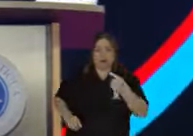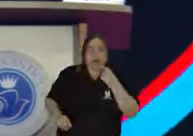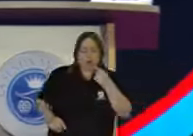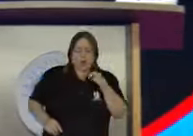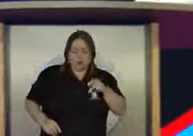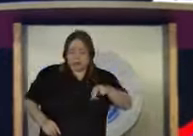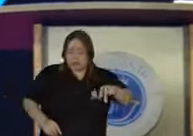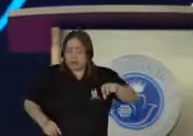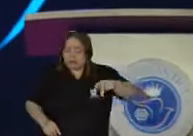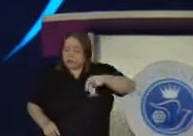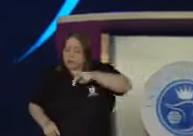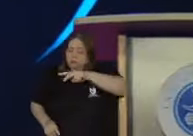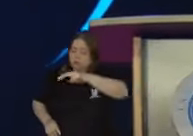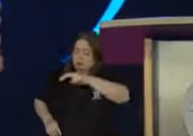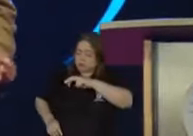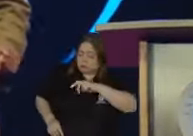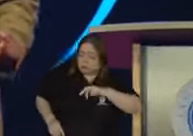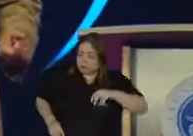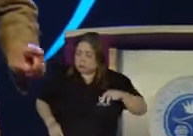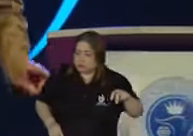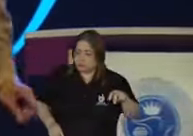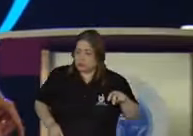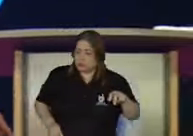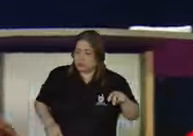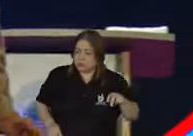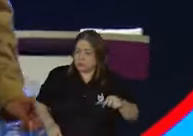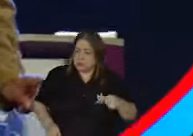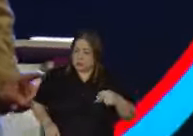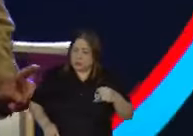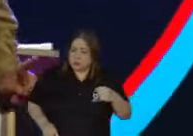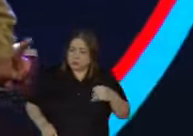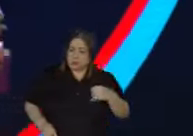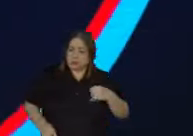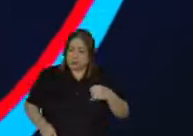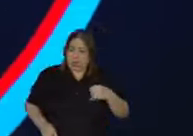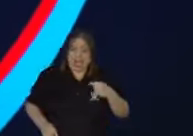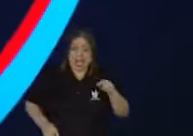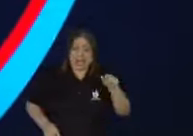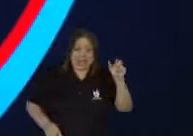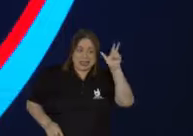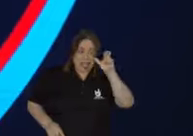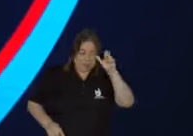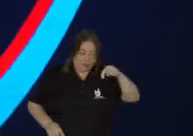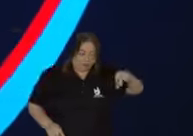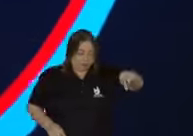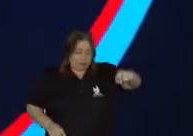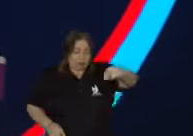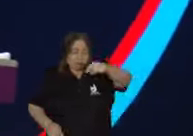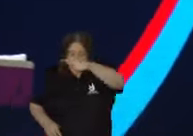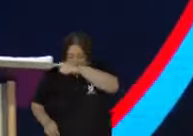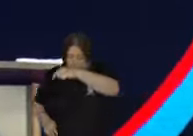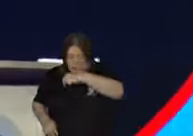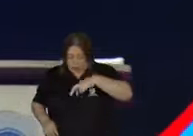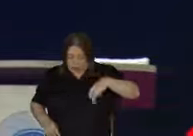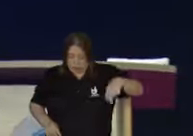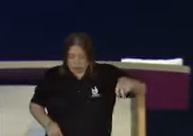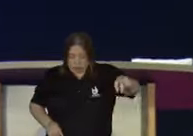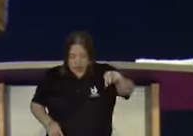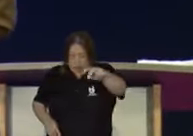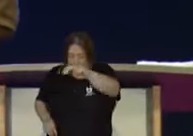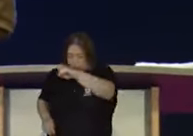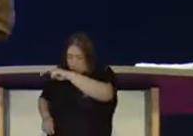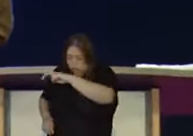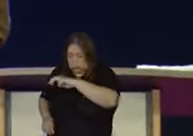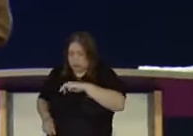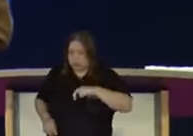tierra. Ahora quiero decirte algo, el diablo sigue dando vueltas. No es que dio vuelta en aquel tiempo y después